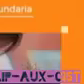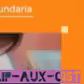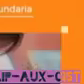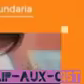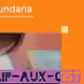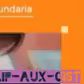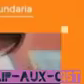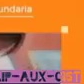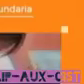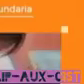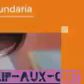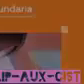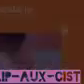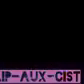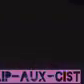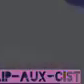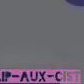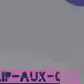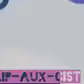Casa Secundaria